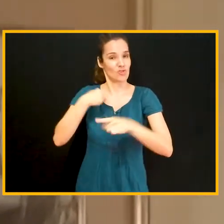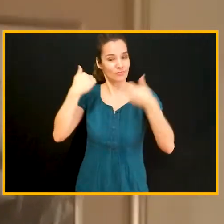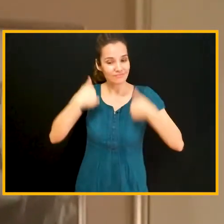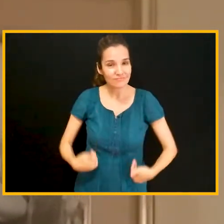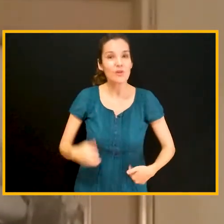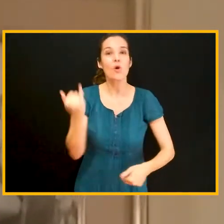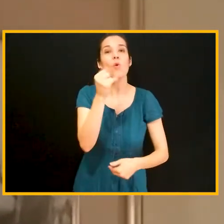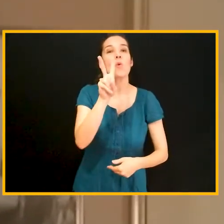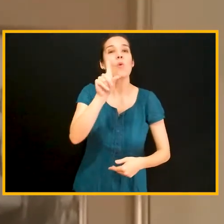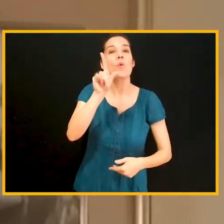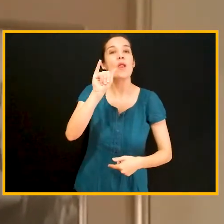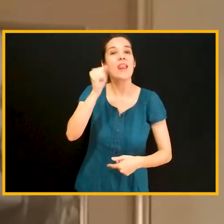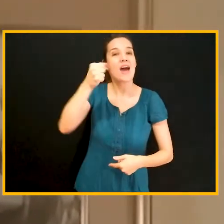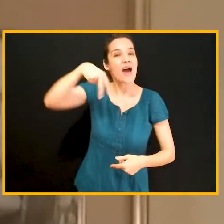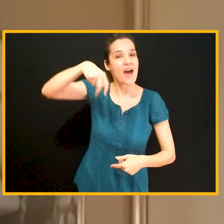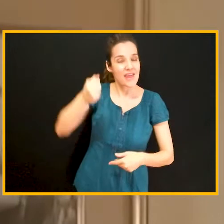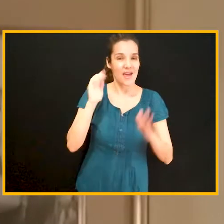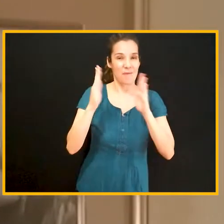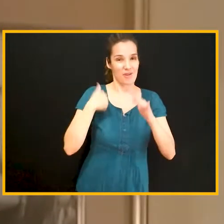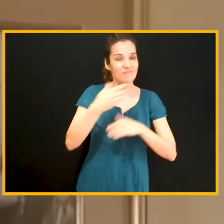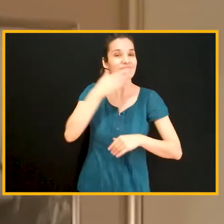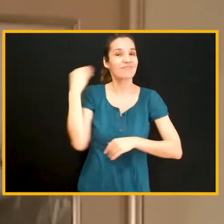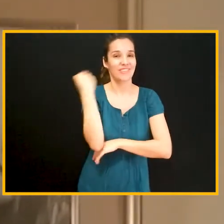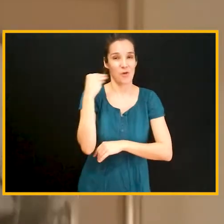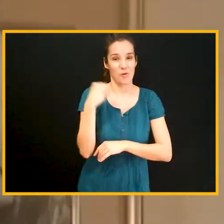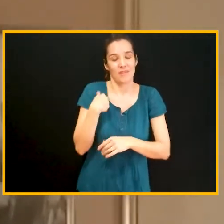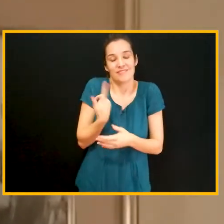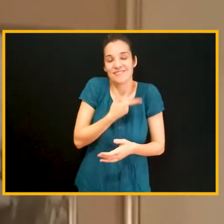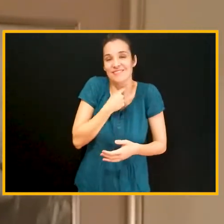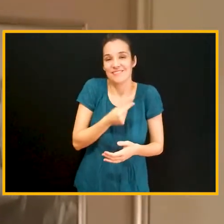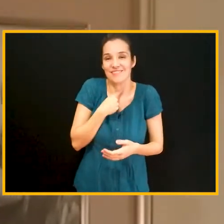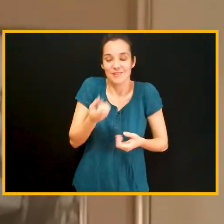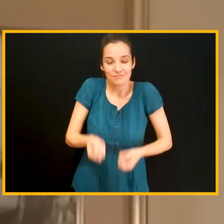era joven. Sí. Tengo gusto de que vean cómo era